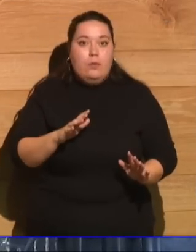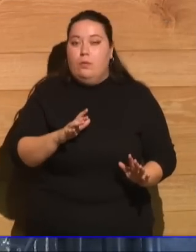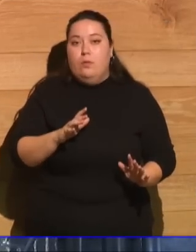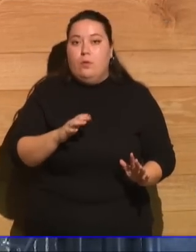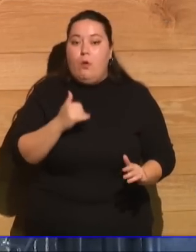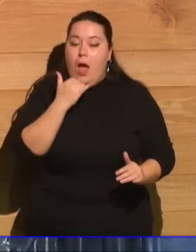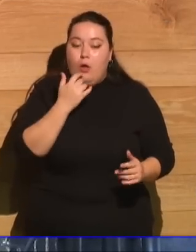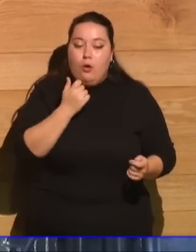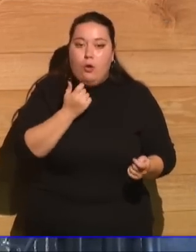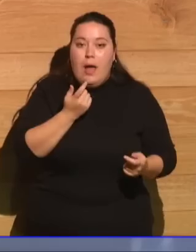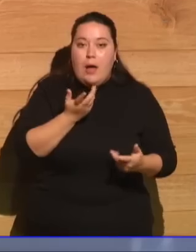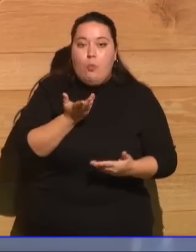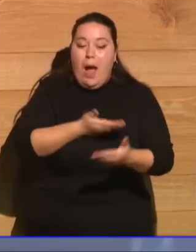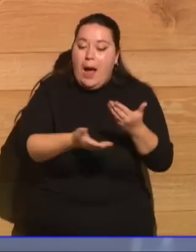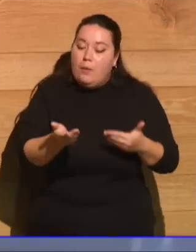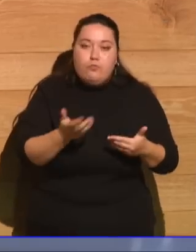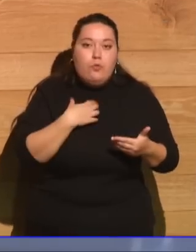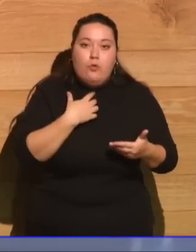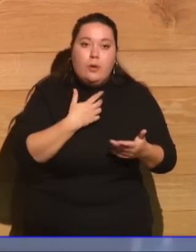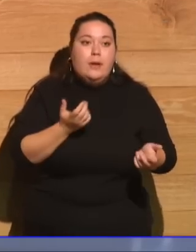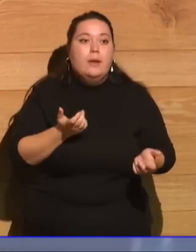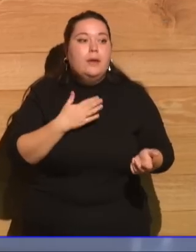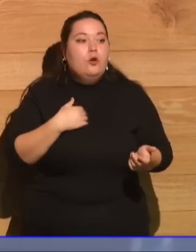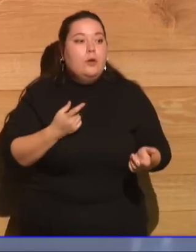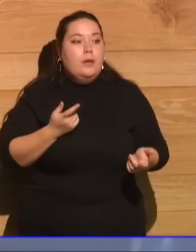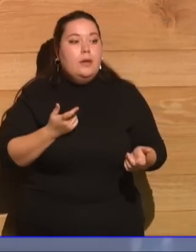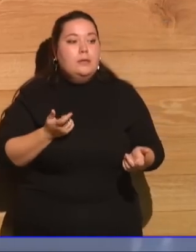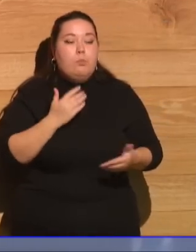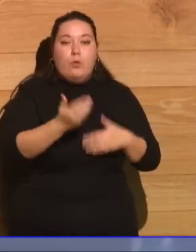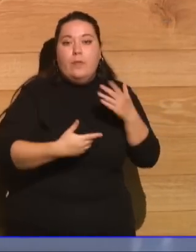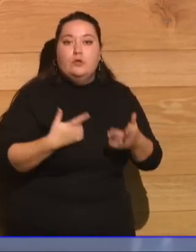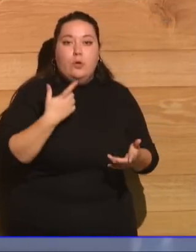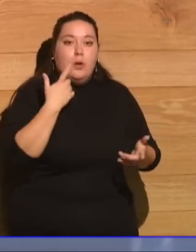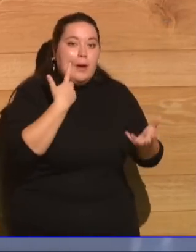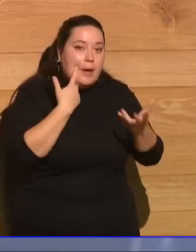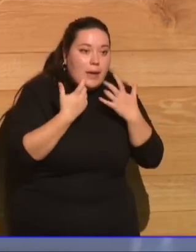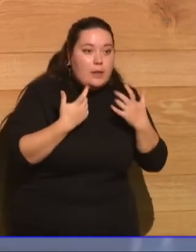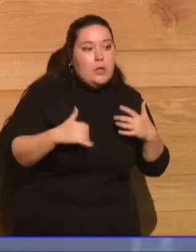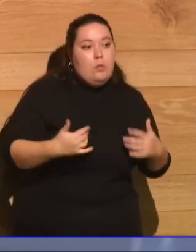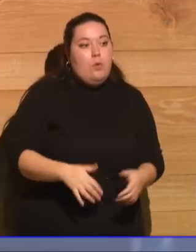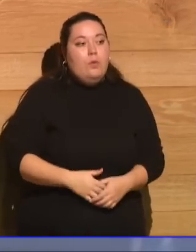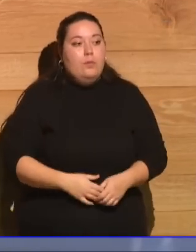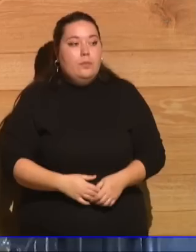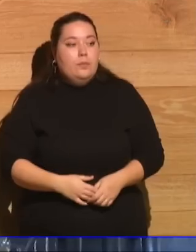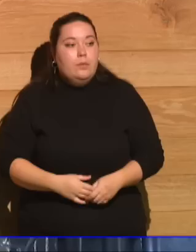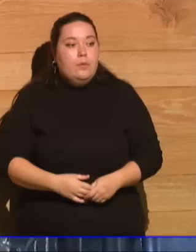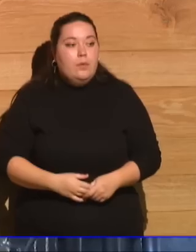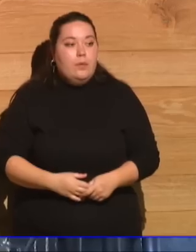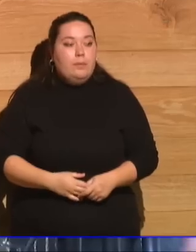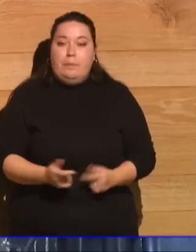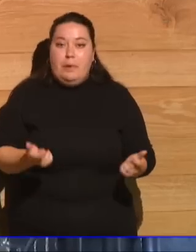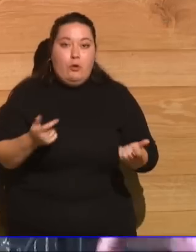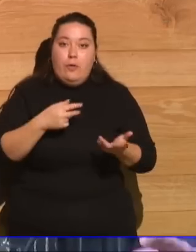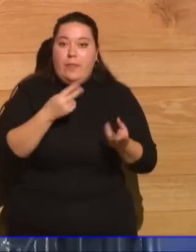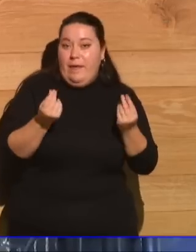algo a cambio, Pero escucha, porque las todo cosas eso, tienen un precio. El No sé si se talento, parece- los procesos En creativos. en un musical. En un musical lo hace. Sí, pero de bailar no